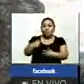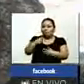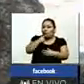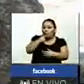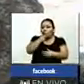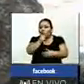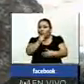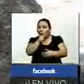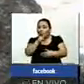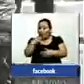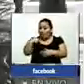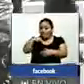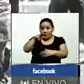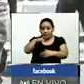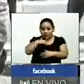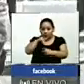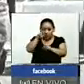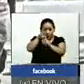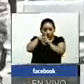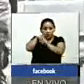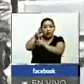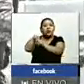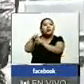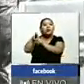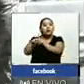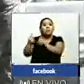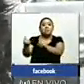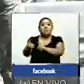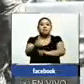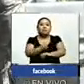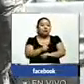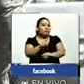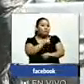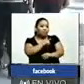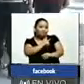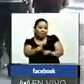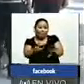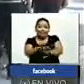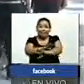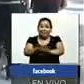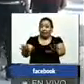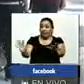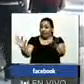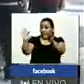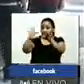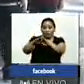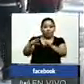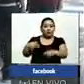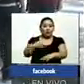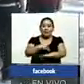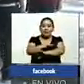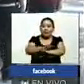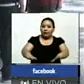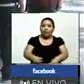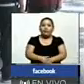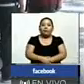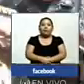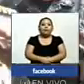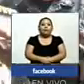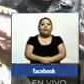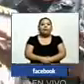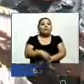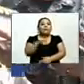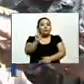apretando aún más los filtros para seleccionar a personas que no tengan nexos con estructuras criminales.